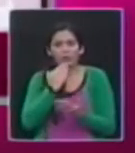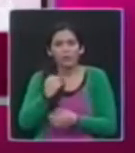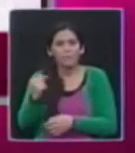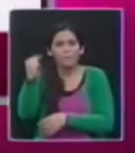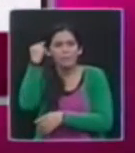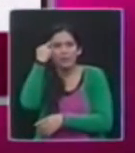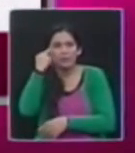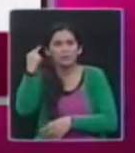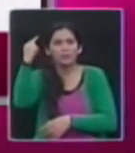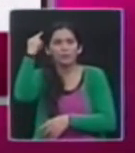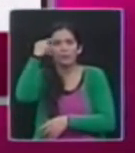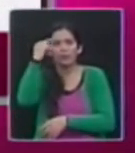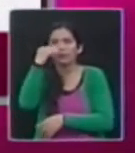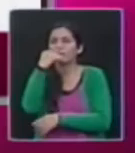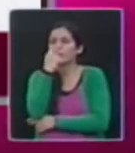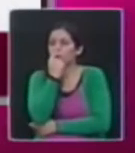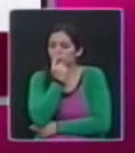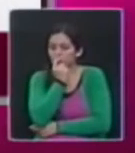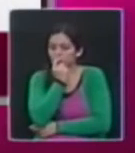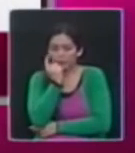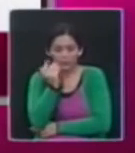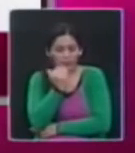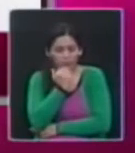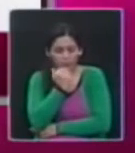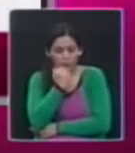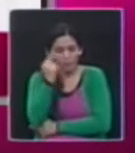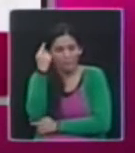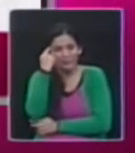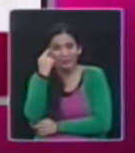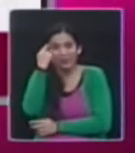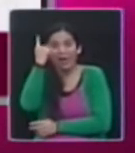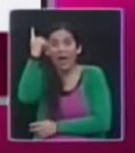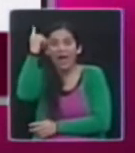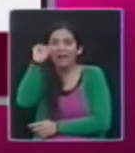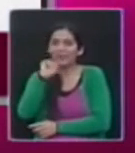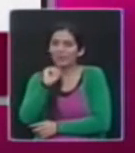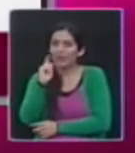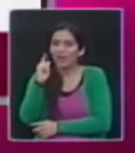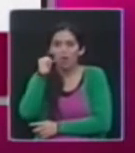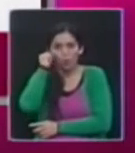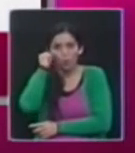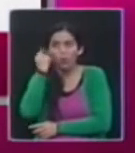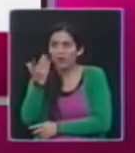los temas que no se trataban lamentablemente era justamente el liderazgo.